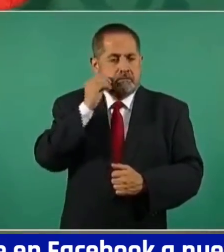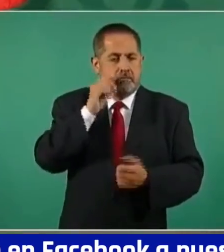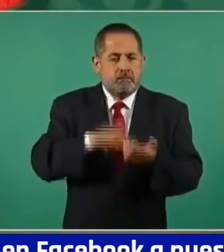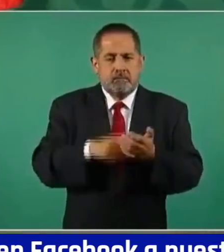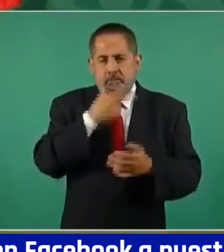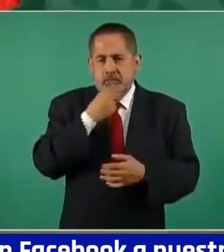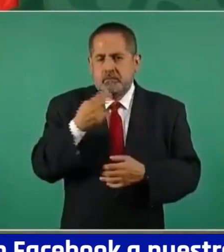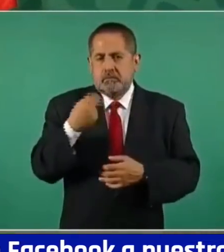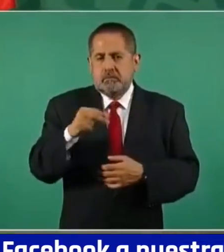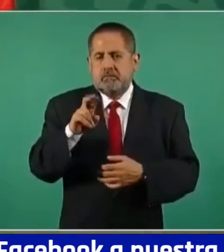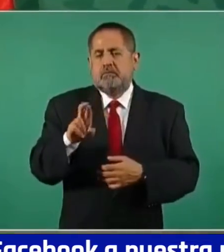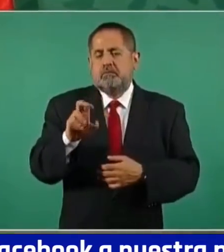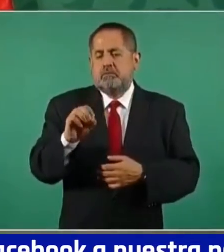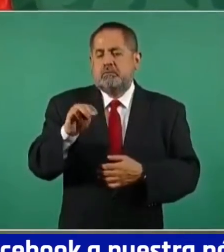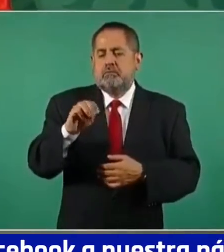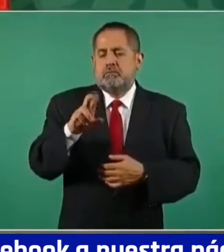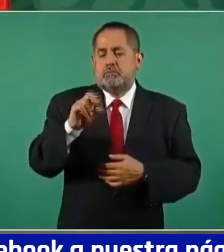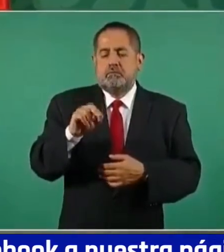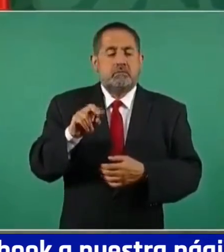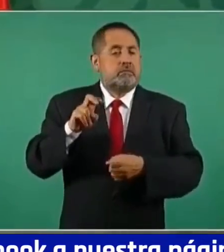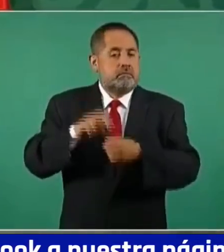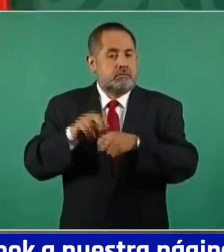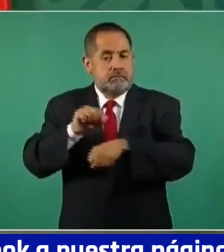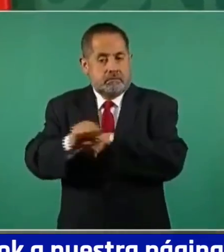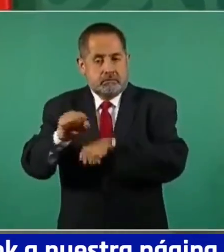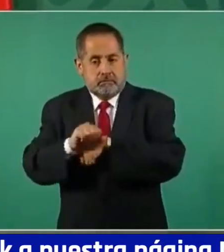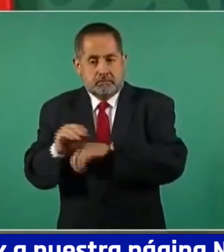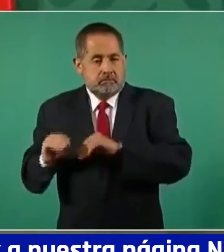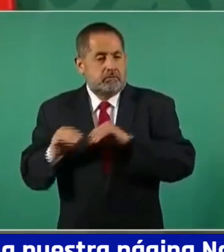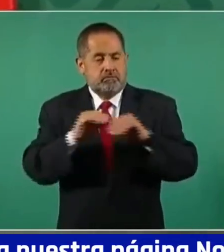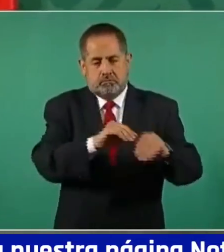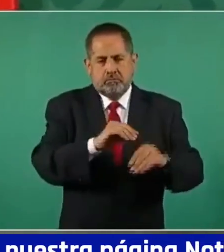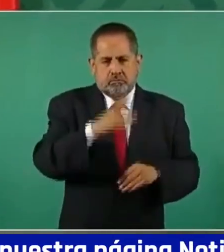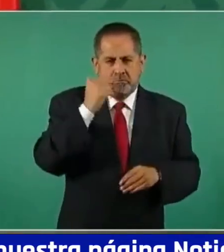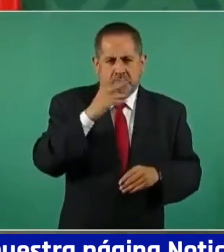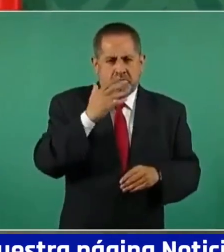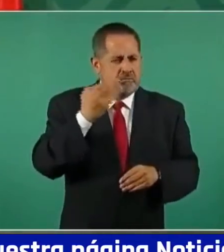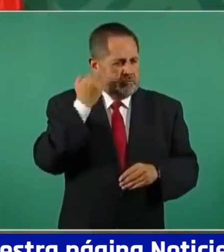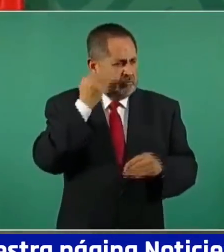Romero de El Salvador era conservador.